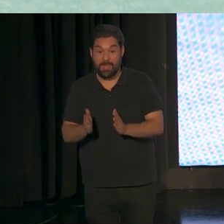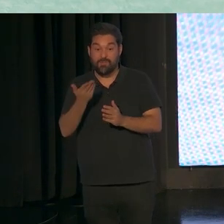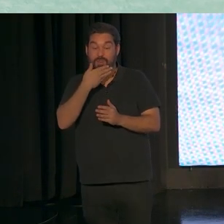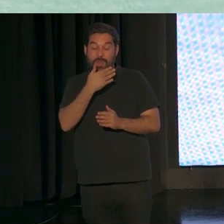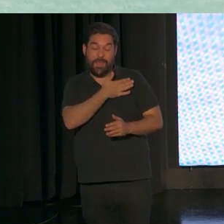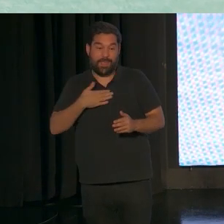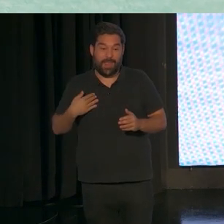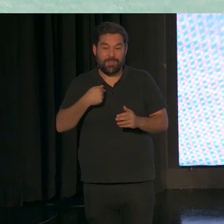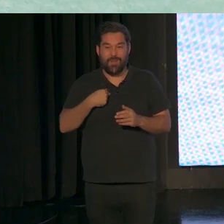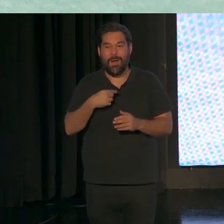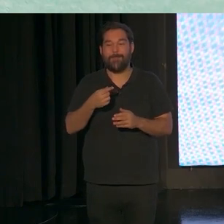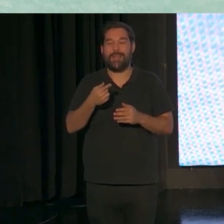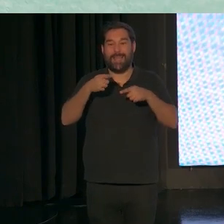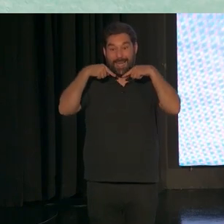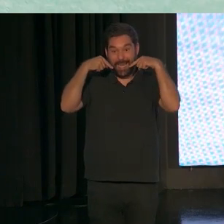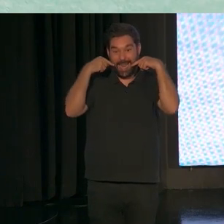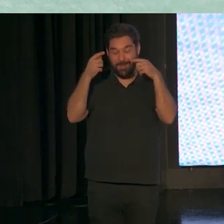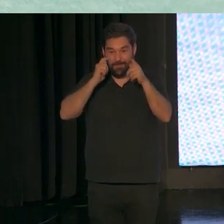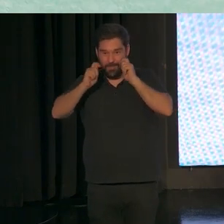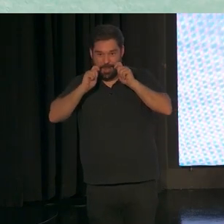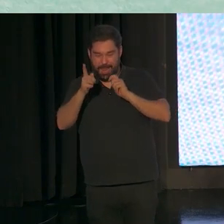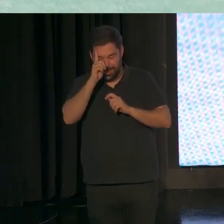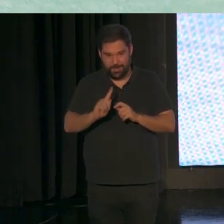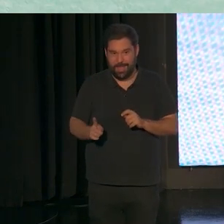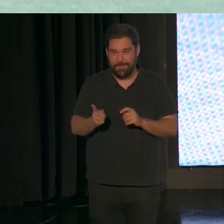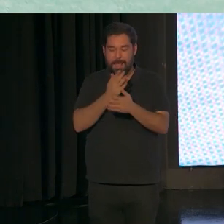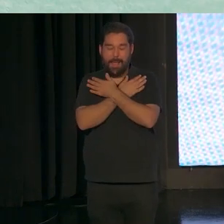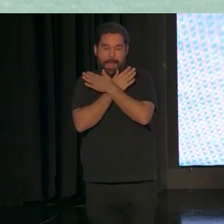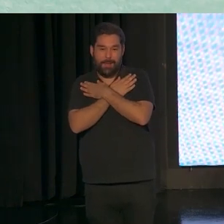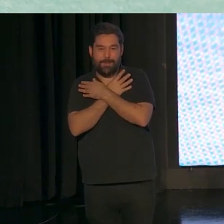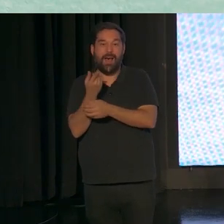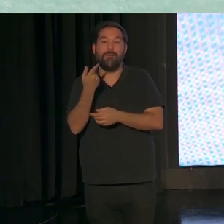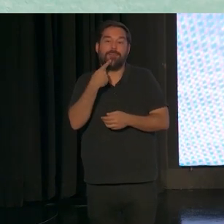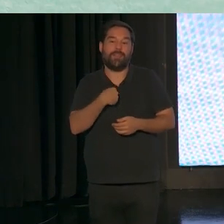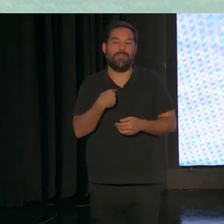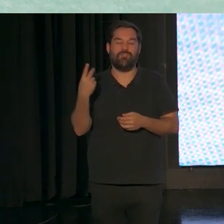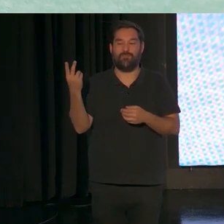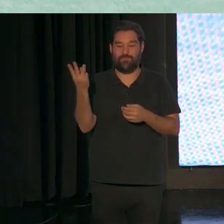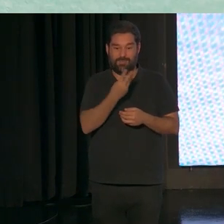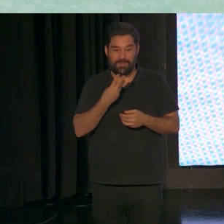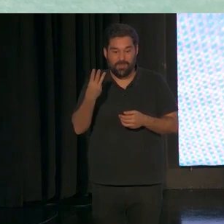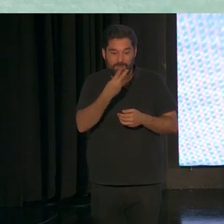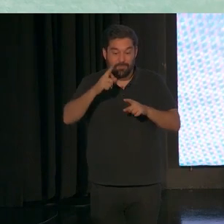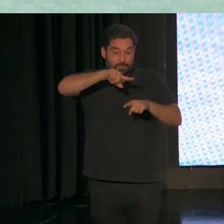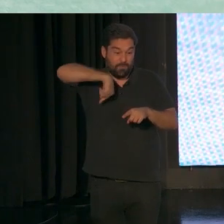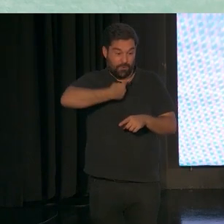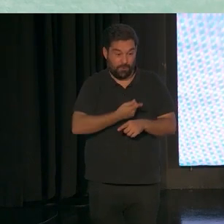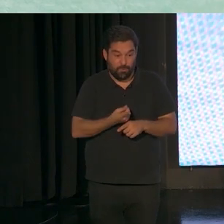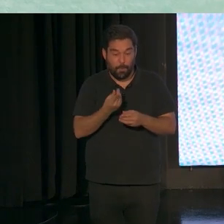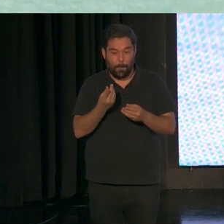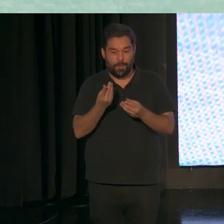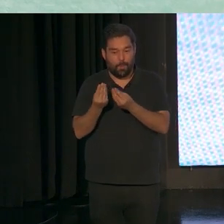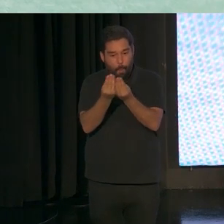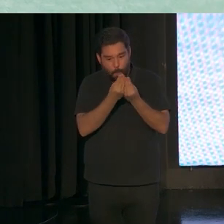reír de la confianza que nos ha dado me ha dado un abrazo y me ha dicho que lo vamos a hacer juntas genial parece una